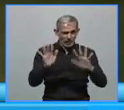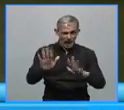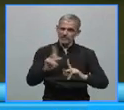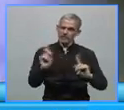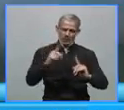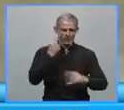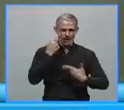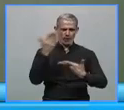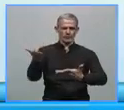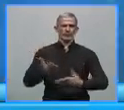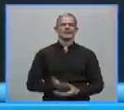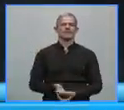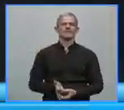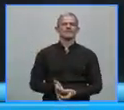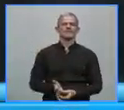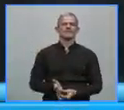vamos a